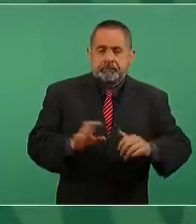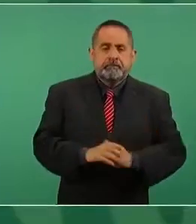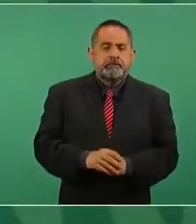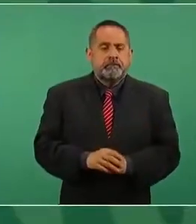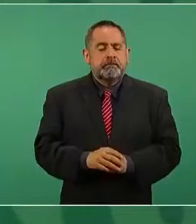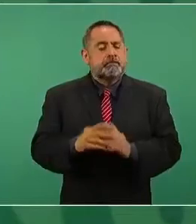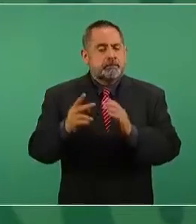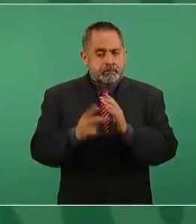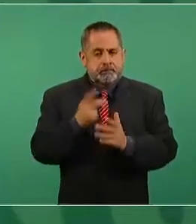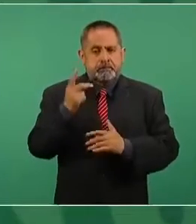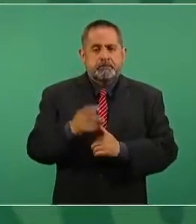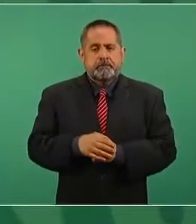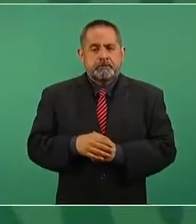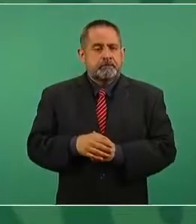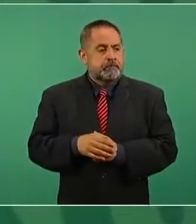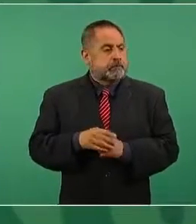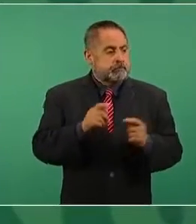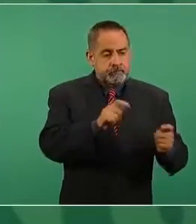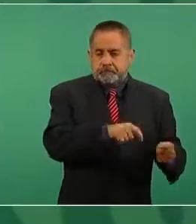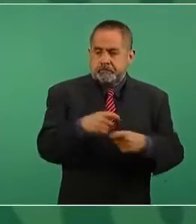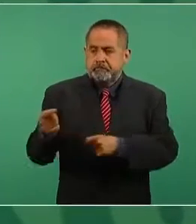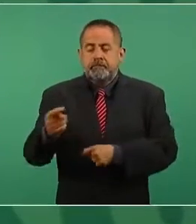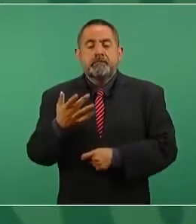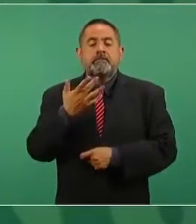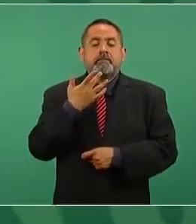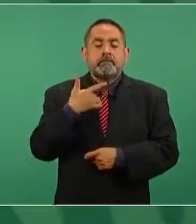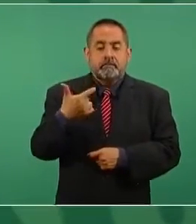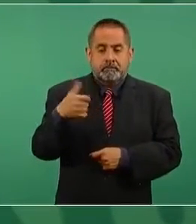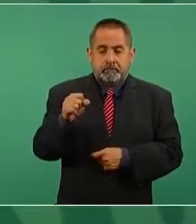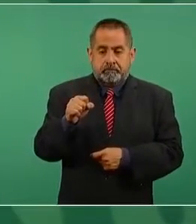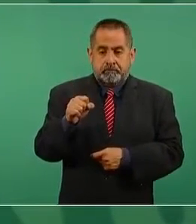de nuevo va a haber abasto de gas natural.